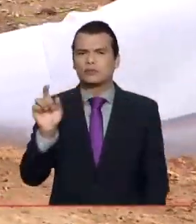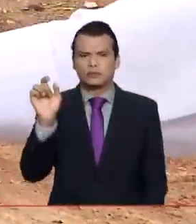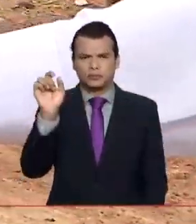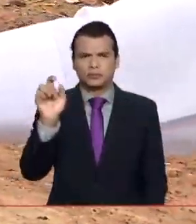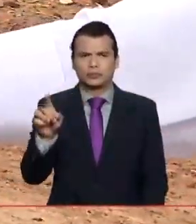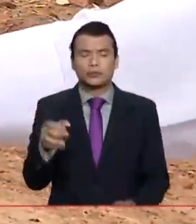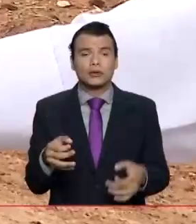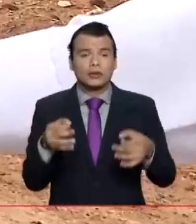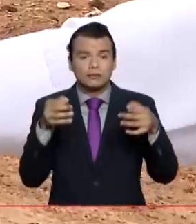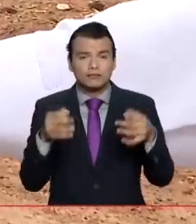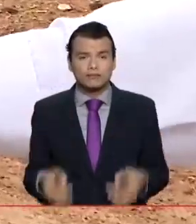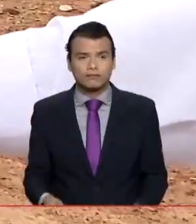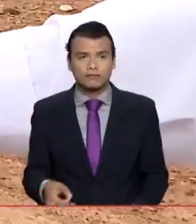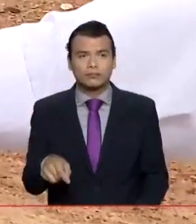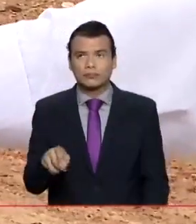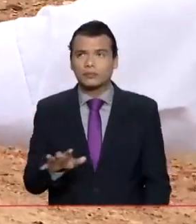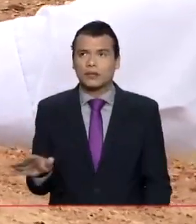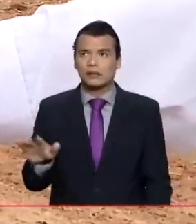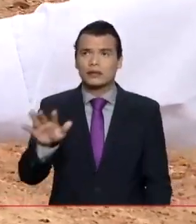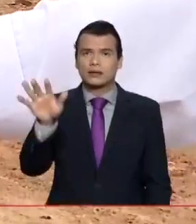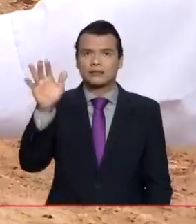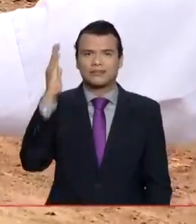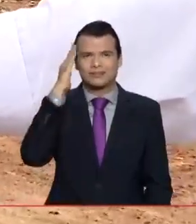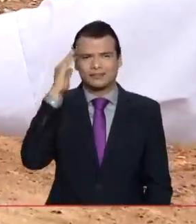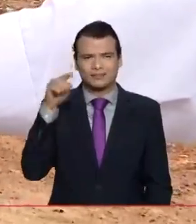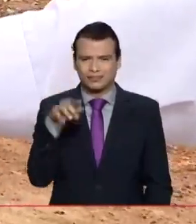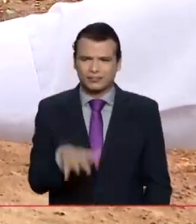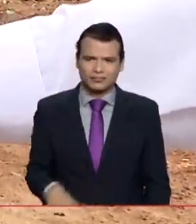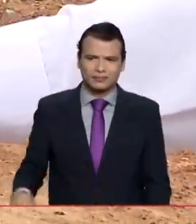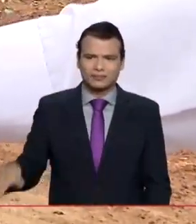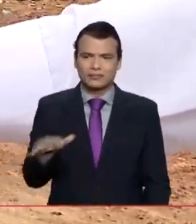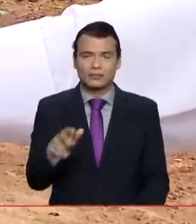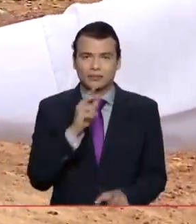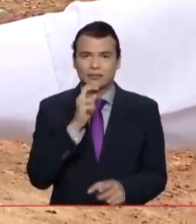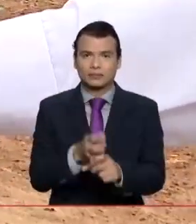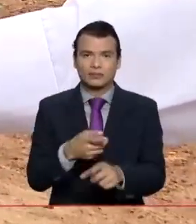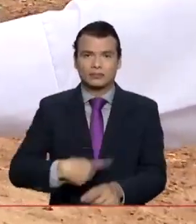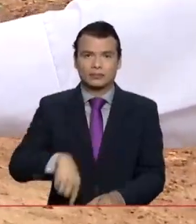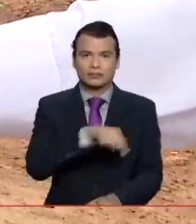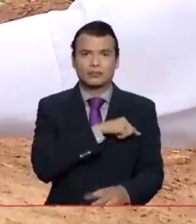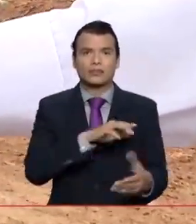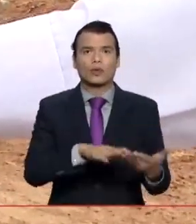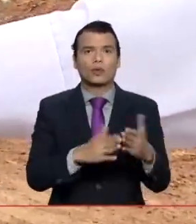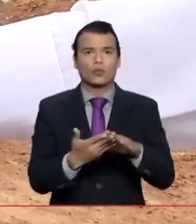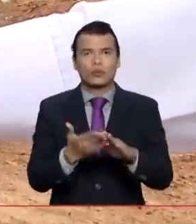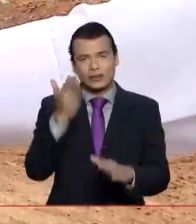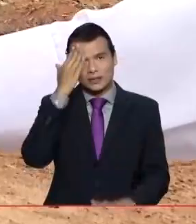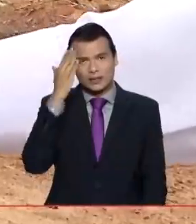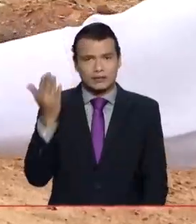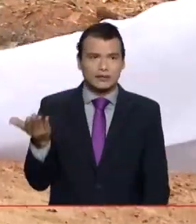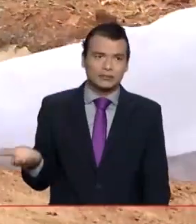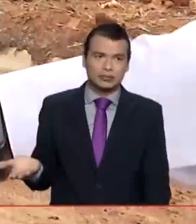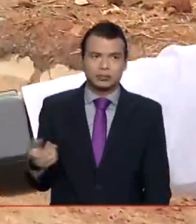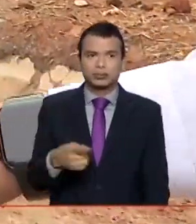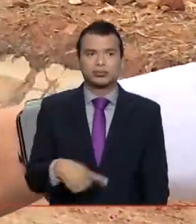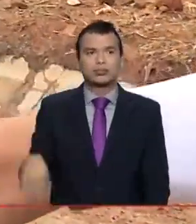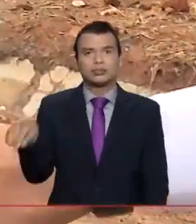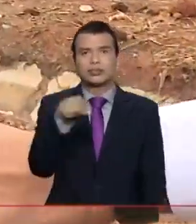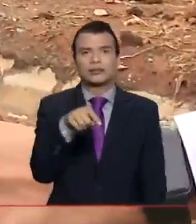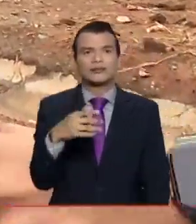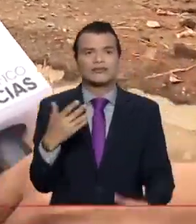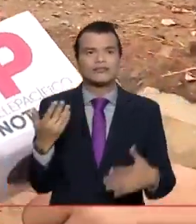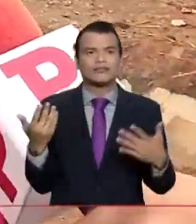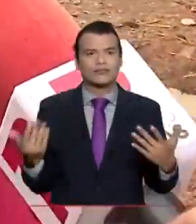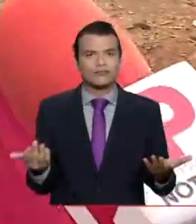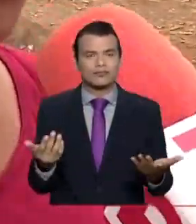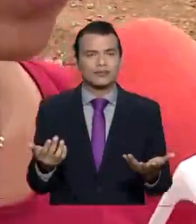También, como por ser parte alta, en la parte de arriba, la comunidad, ellos tienen que bombear el agua a través de bombas